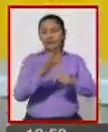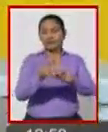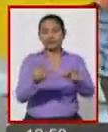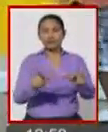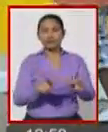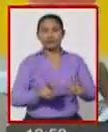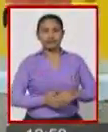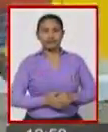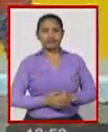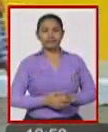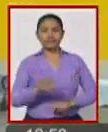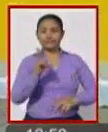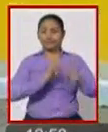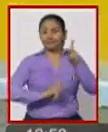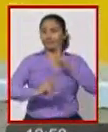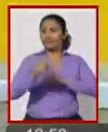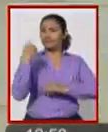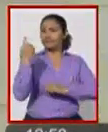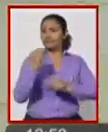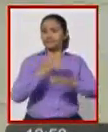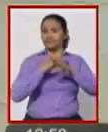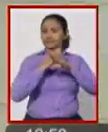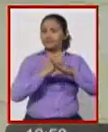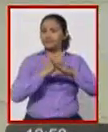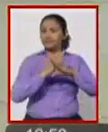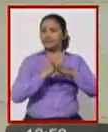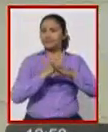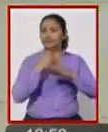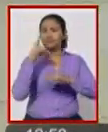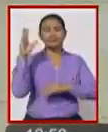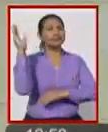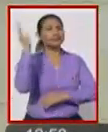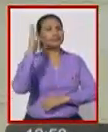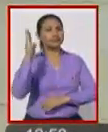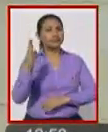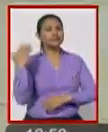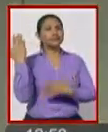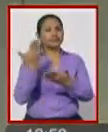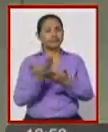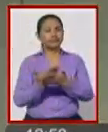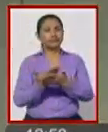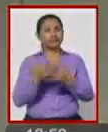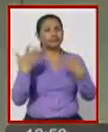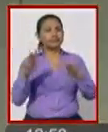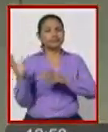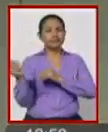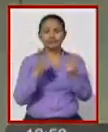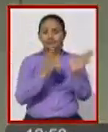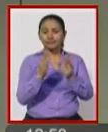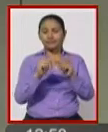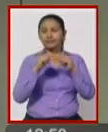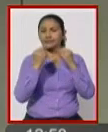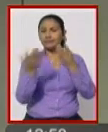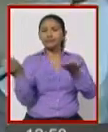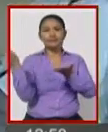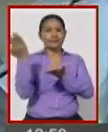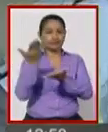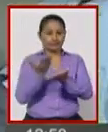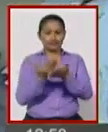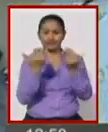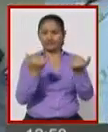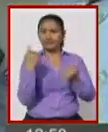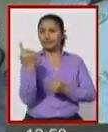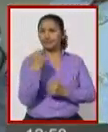espacio. Resulta que la gente que siempre se opuso, lo que dijeron que nunca iban a venir, resulta que ellos ahora se están organizando para tomar el mercado.